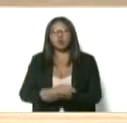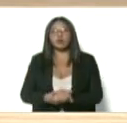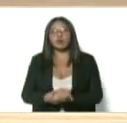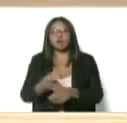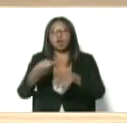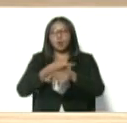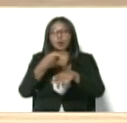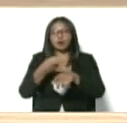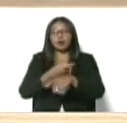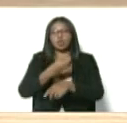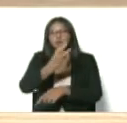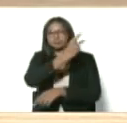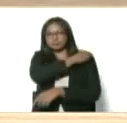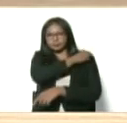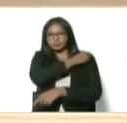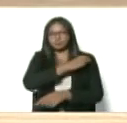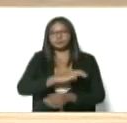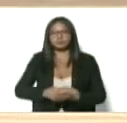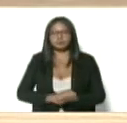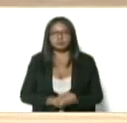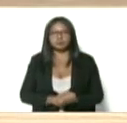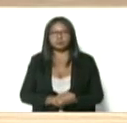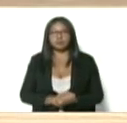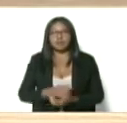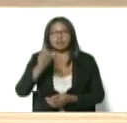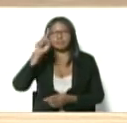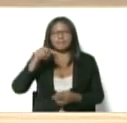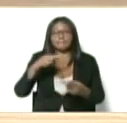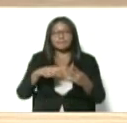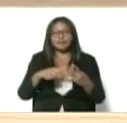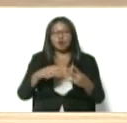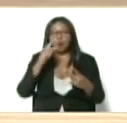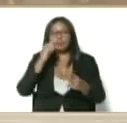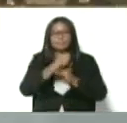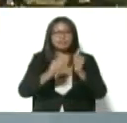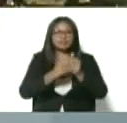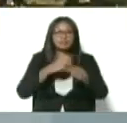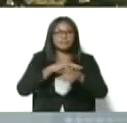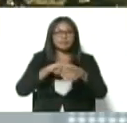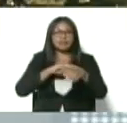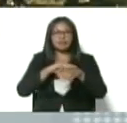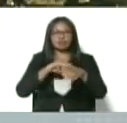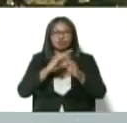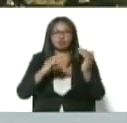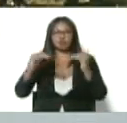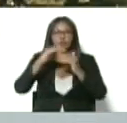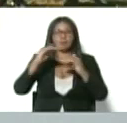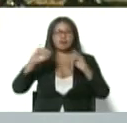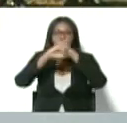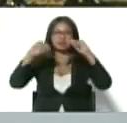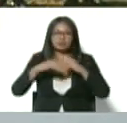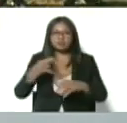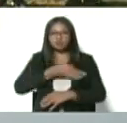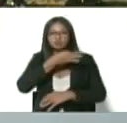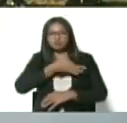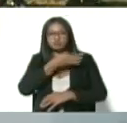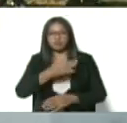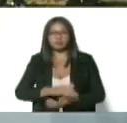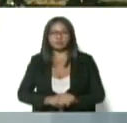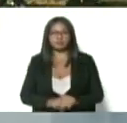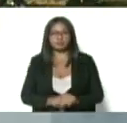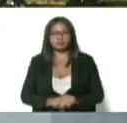también está presente al vicealmirante pestana breve viceministro de la suprema felicidad social y